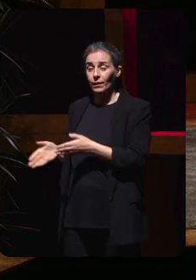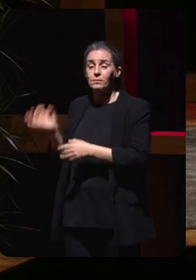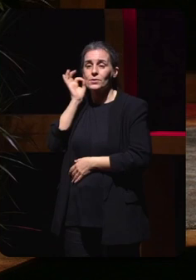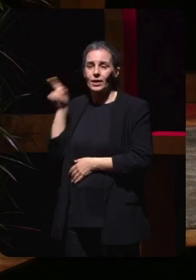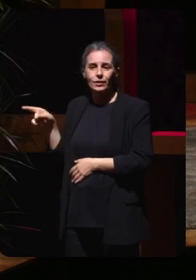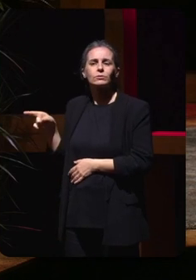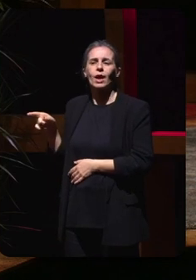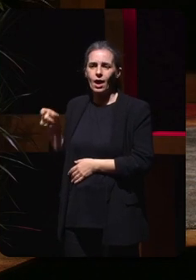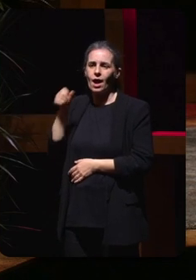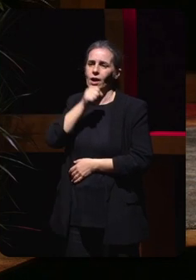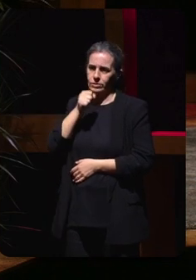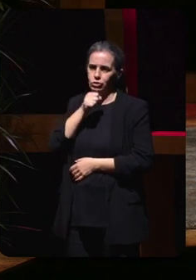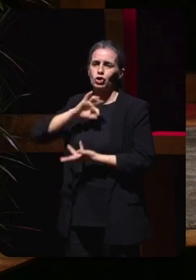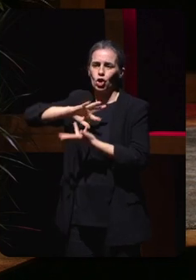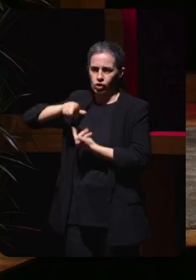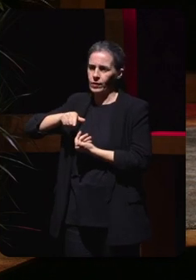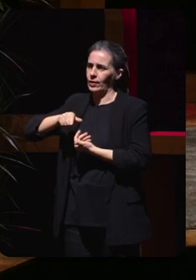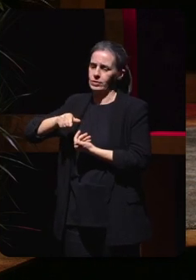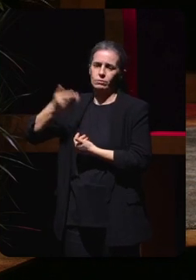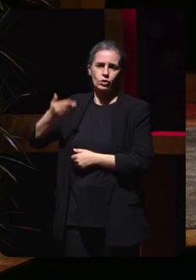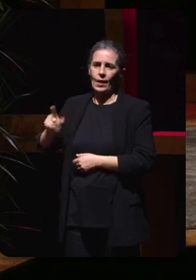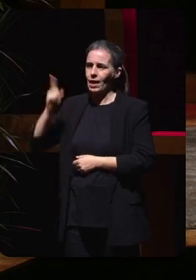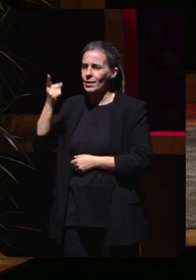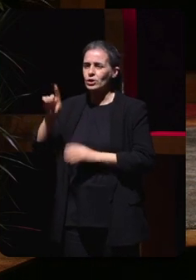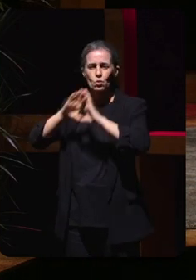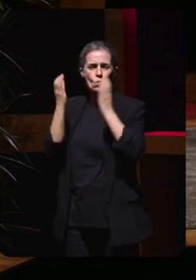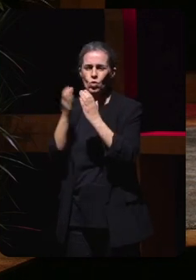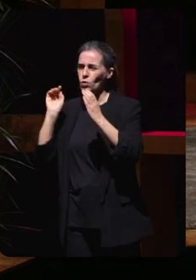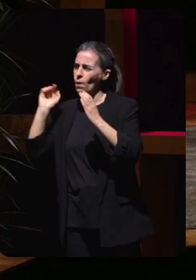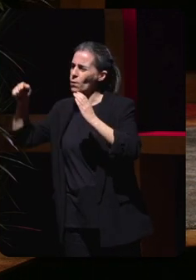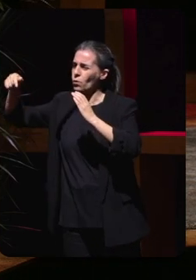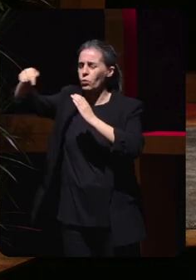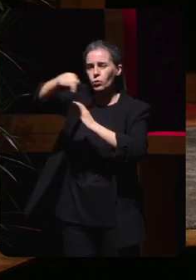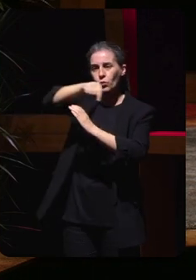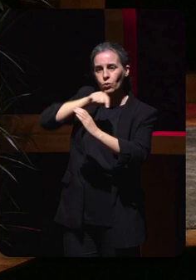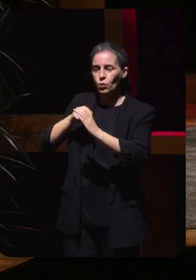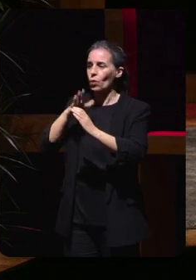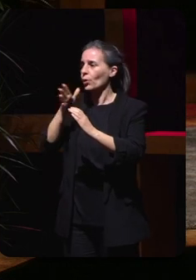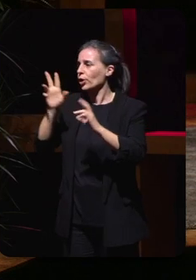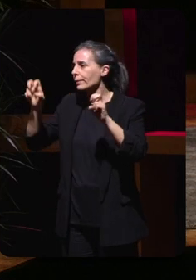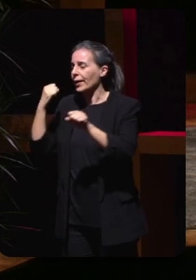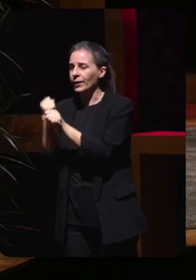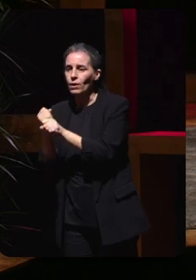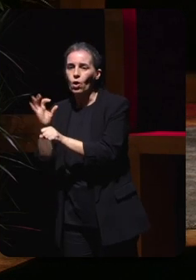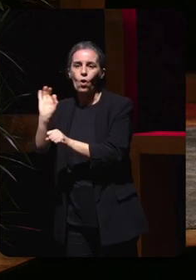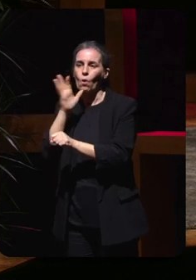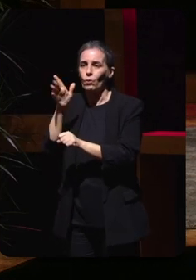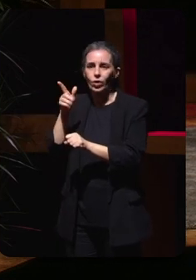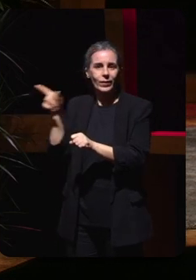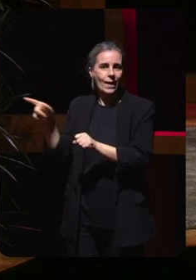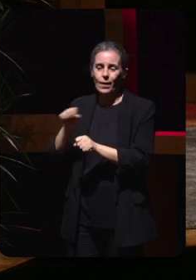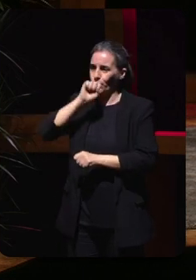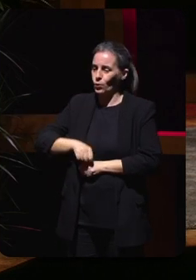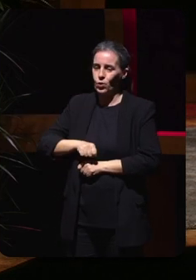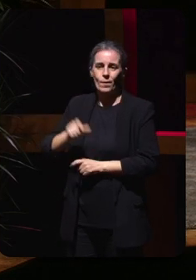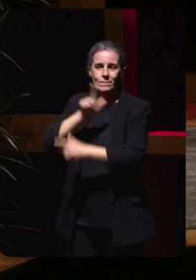corresponsales que más noticias ha dado y desde lugares diferentes del mundo, porque o por trabajo o por la pasión que ella tiene por los viajes, ha estado